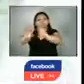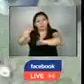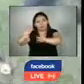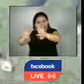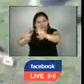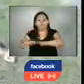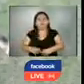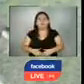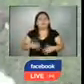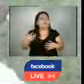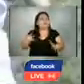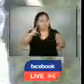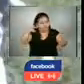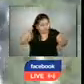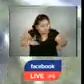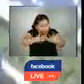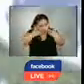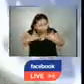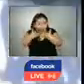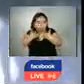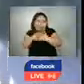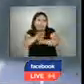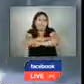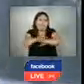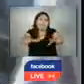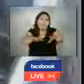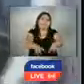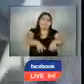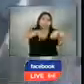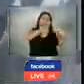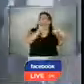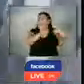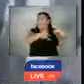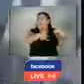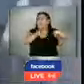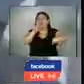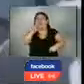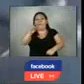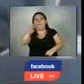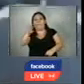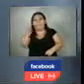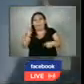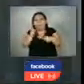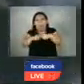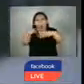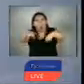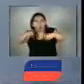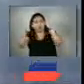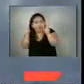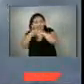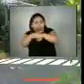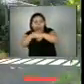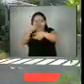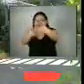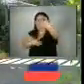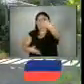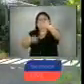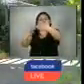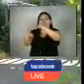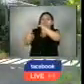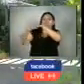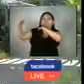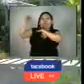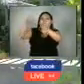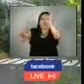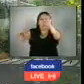Una investigación que había sido suspendida en el año 2020, pero que ahora, con esta resolución, el órgano judicial